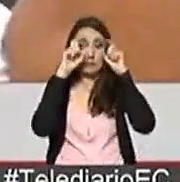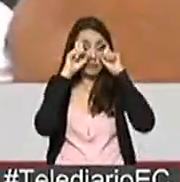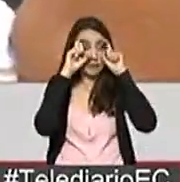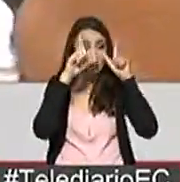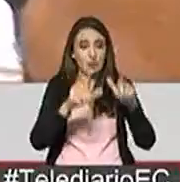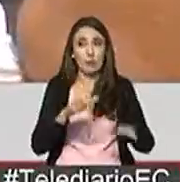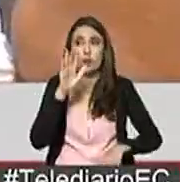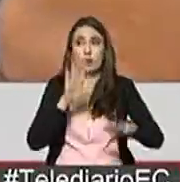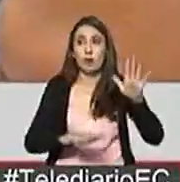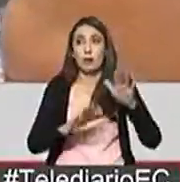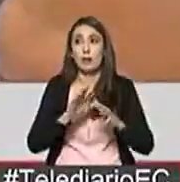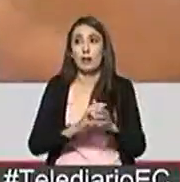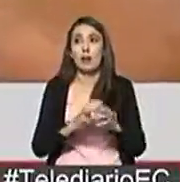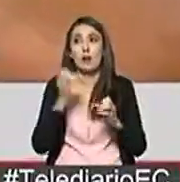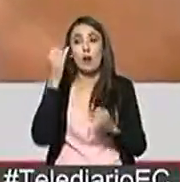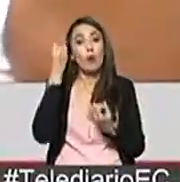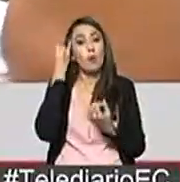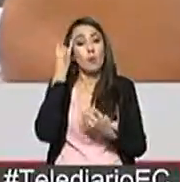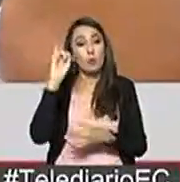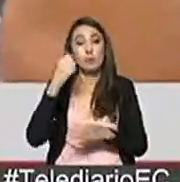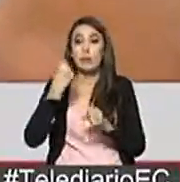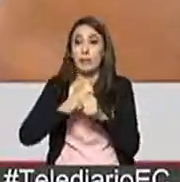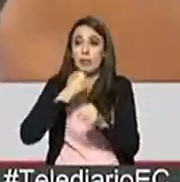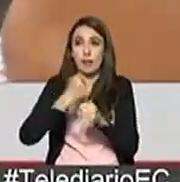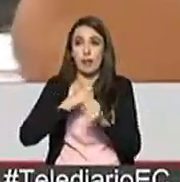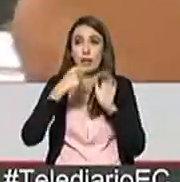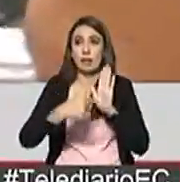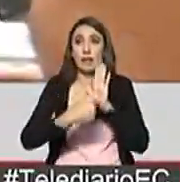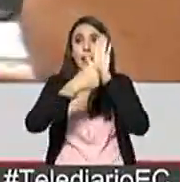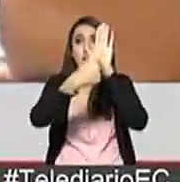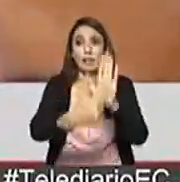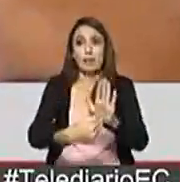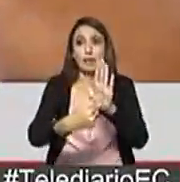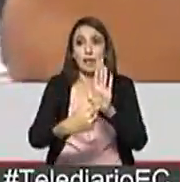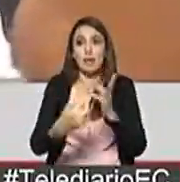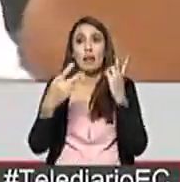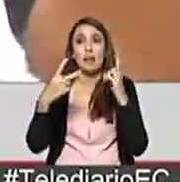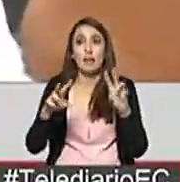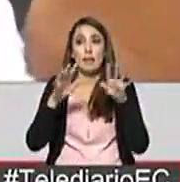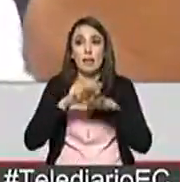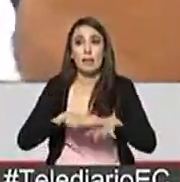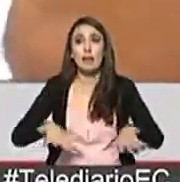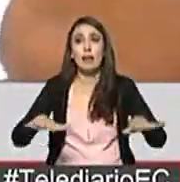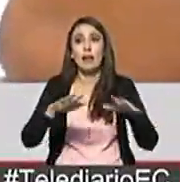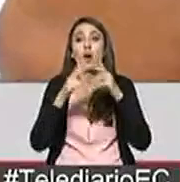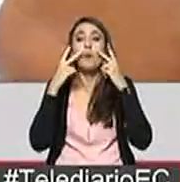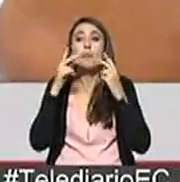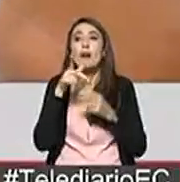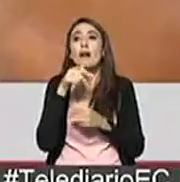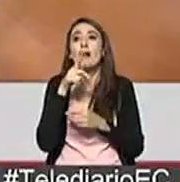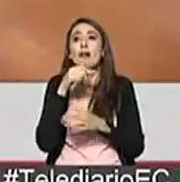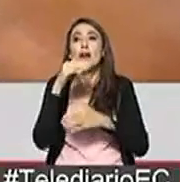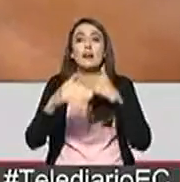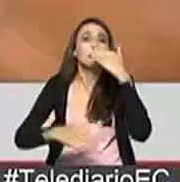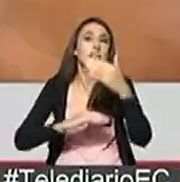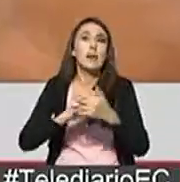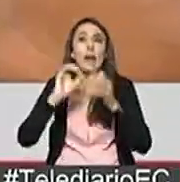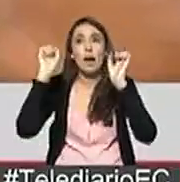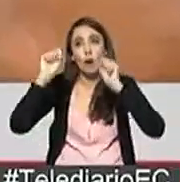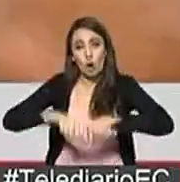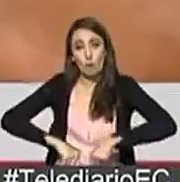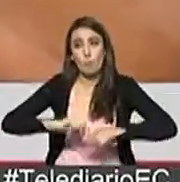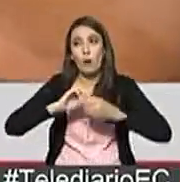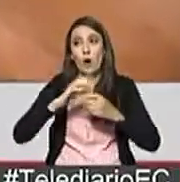lleva a cabo una teoría del caso que es presentada ante los jueces y son ellos quienes tienen que decidir si se